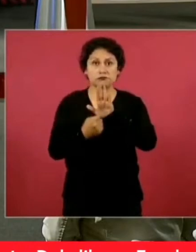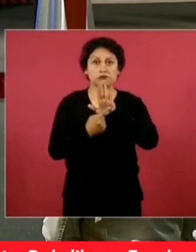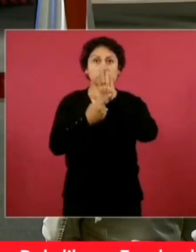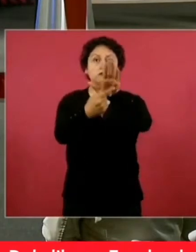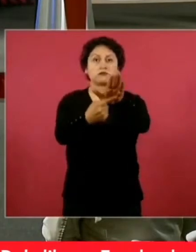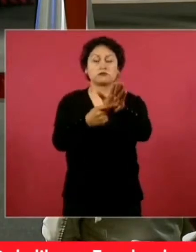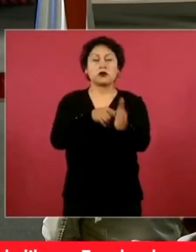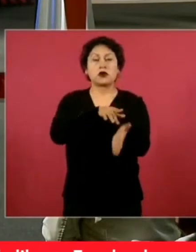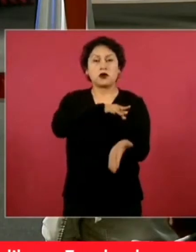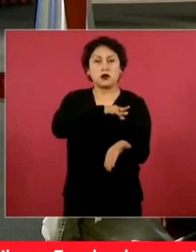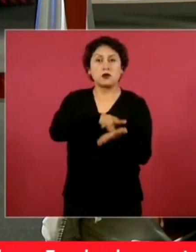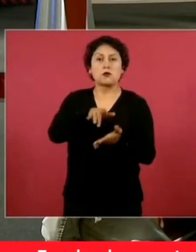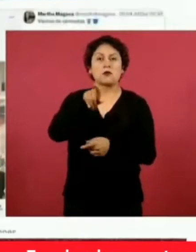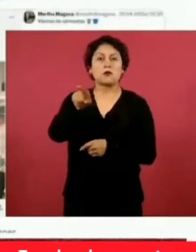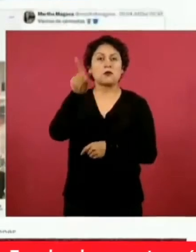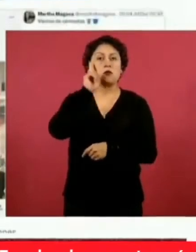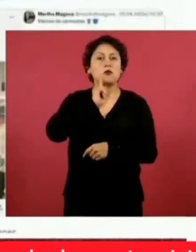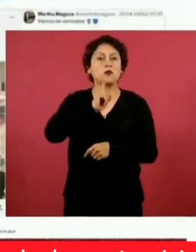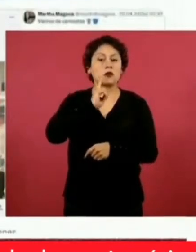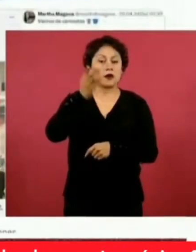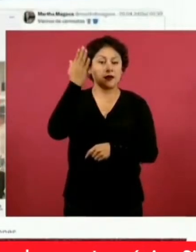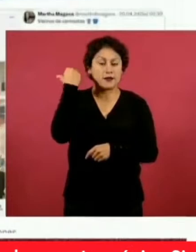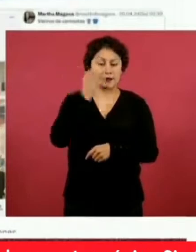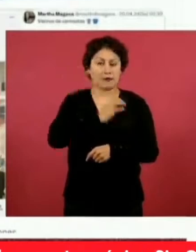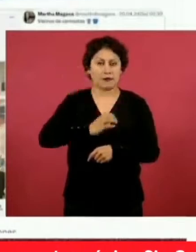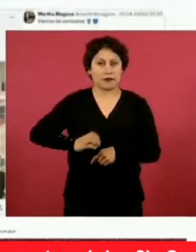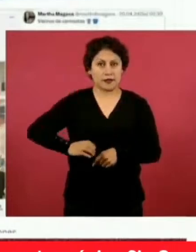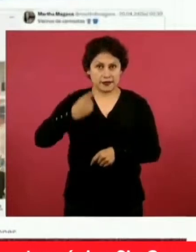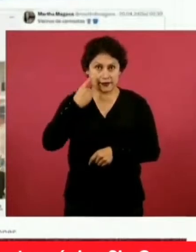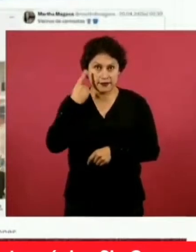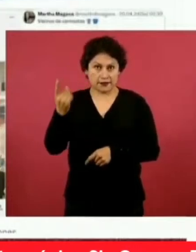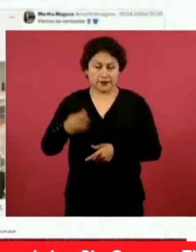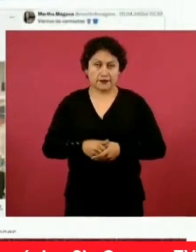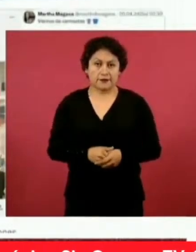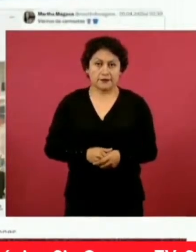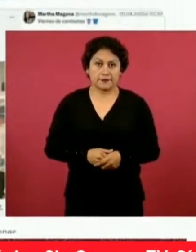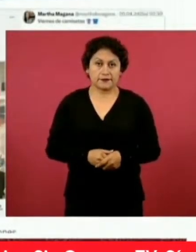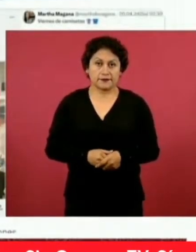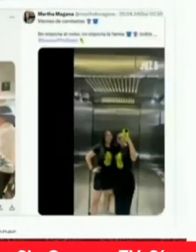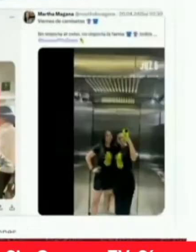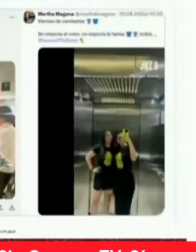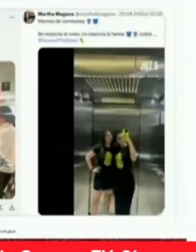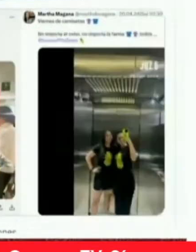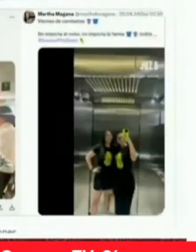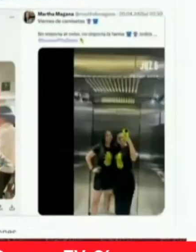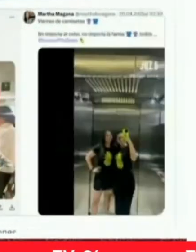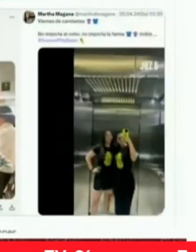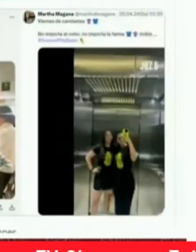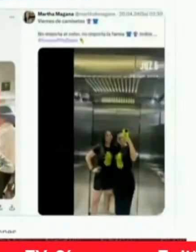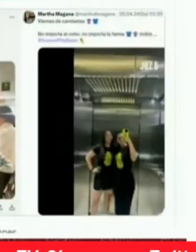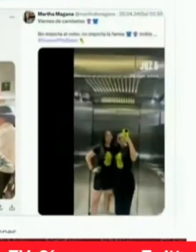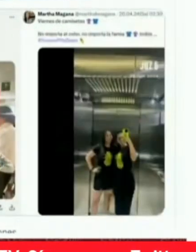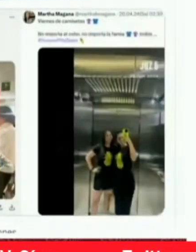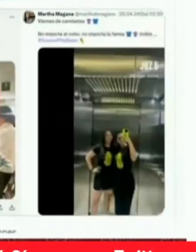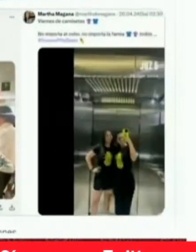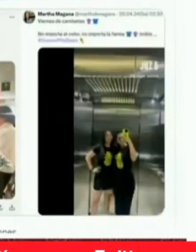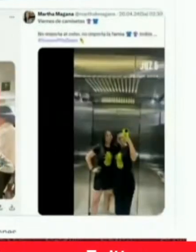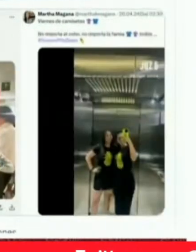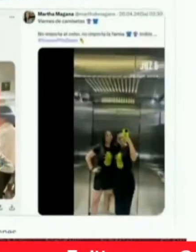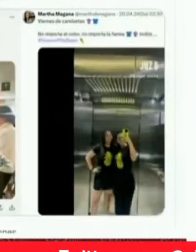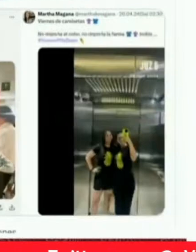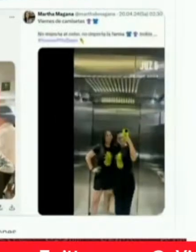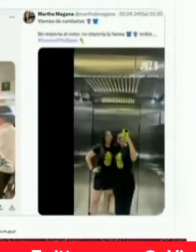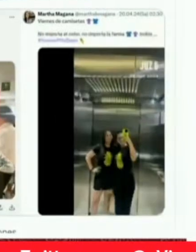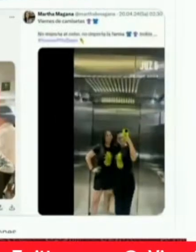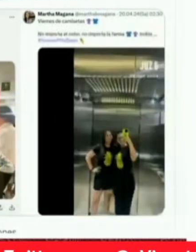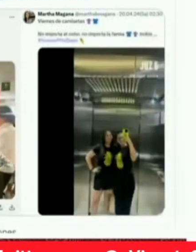PRIAN a la presidencia de la República, Xóchitl Gálvez. Aquí lo vemos, ¿me pueden pasar por favor? Hoy va